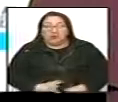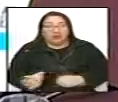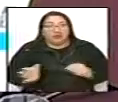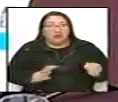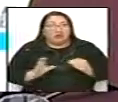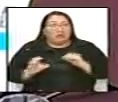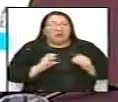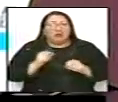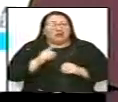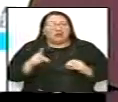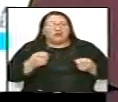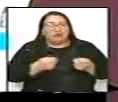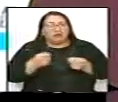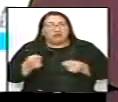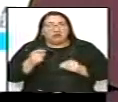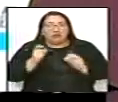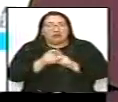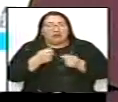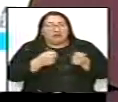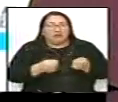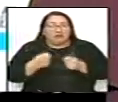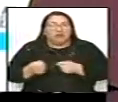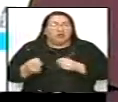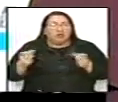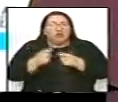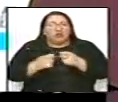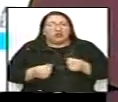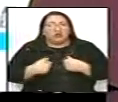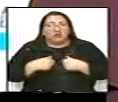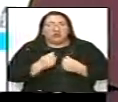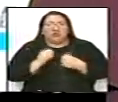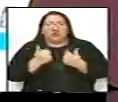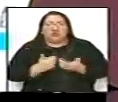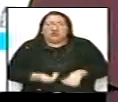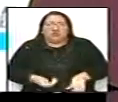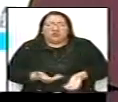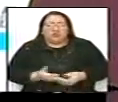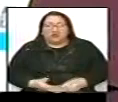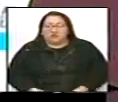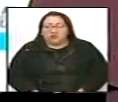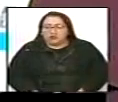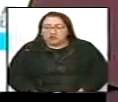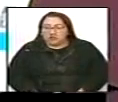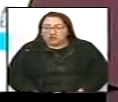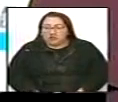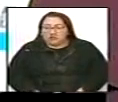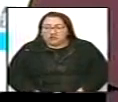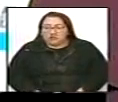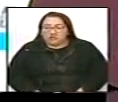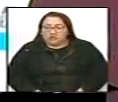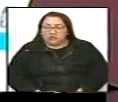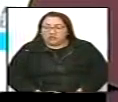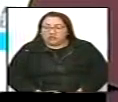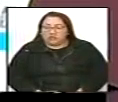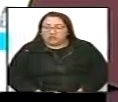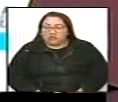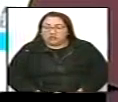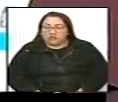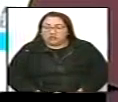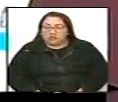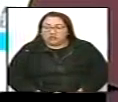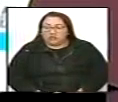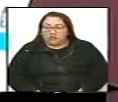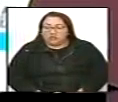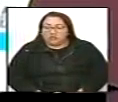generando epítetos, provocaciones a congresistas de nuestra bancada, que no corresponde. Nosotros no vamos a pisar el palito, señor presidente,